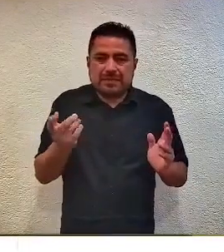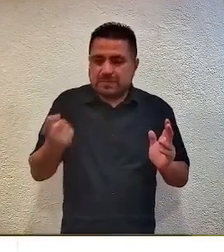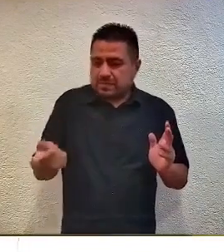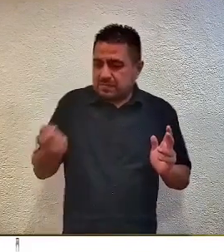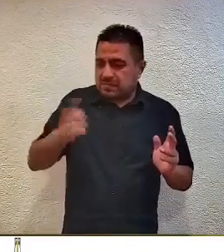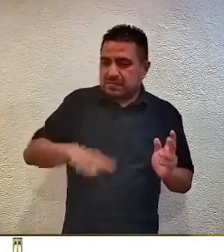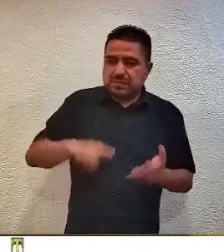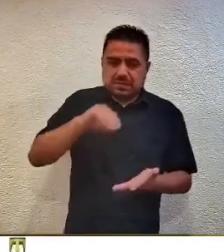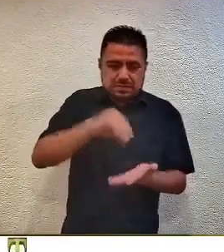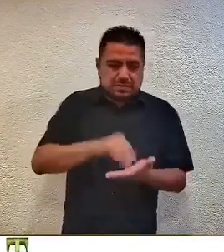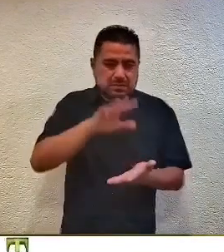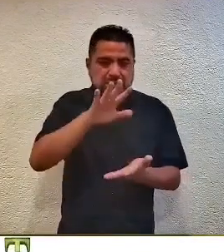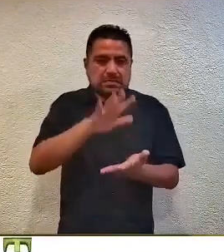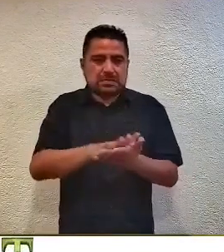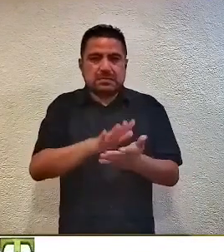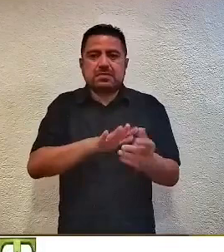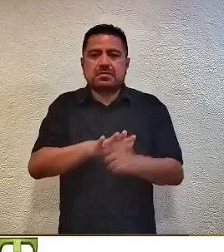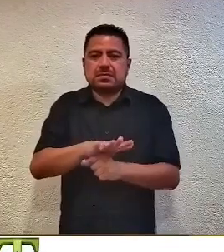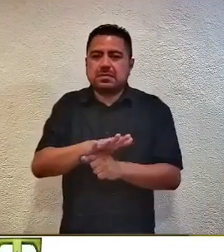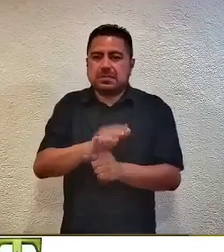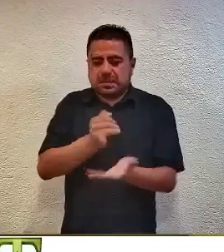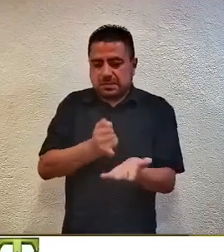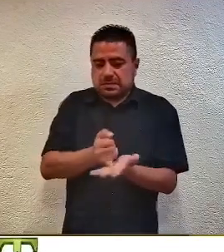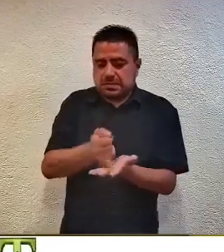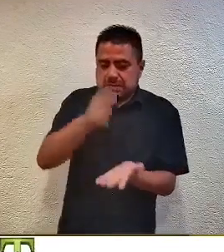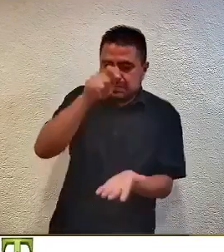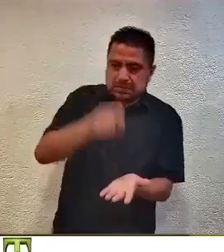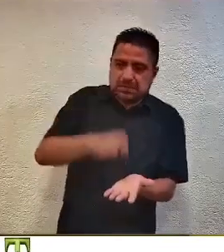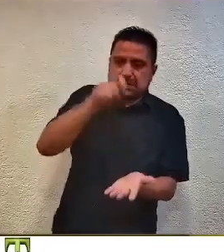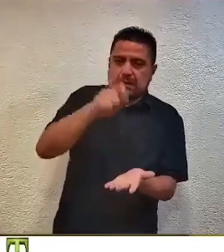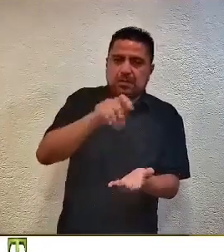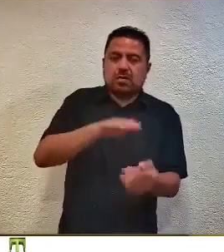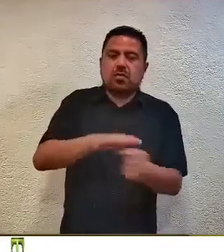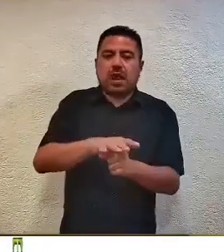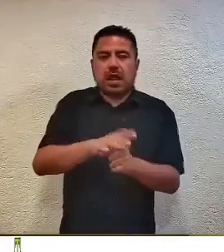que establece la sentencia mediante el cual nos revoca.